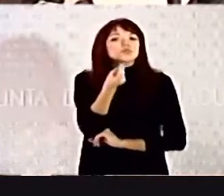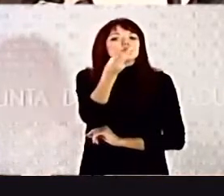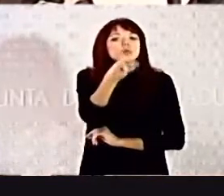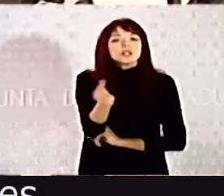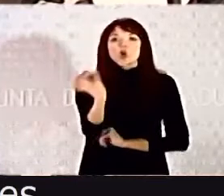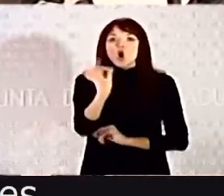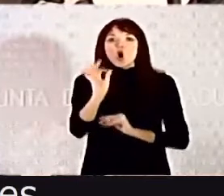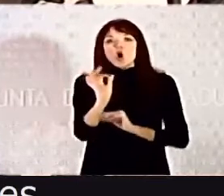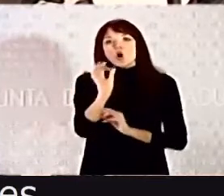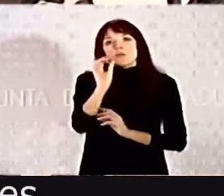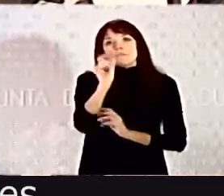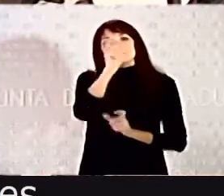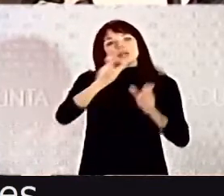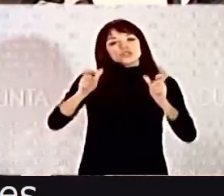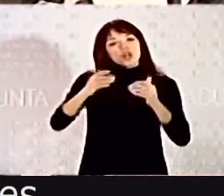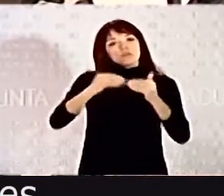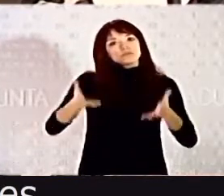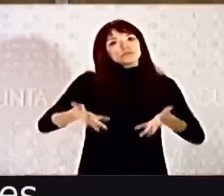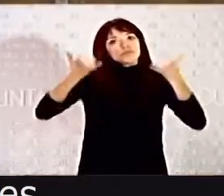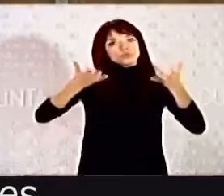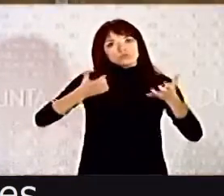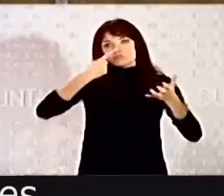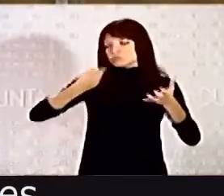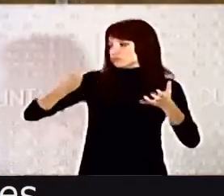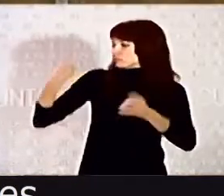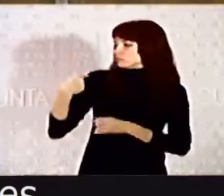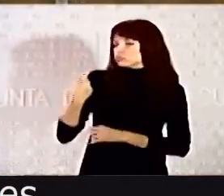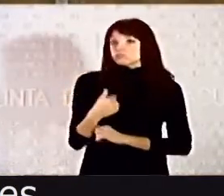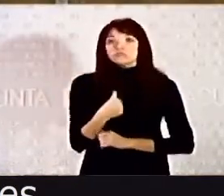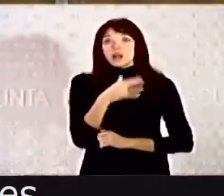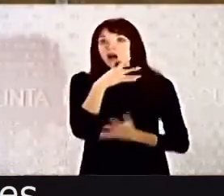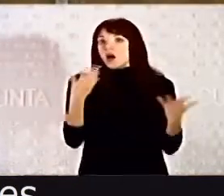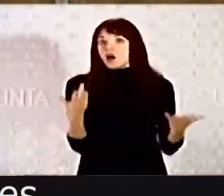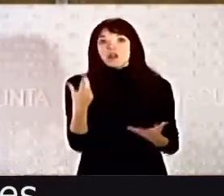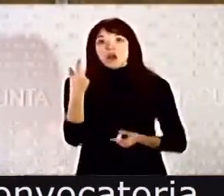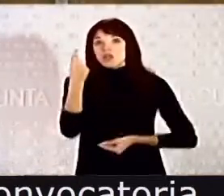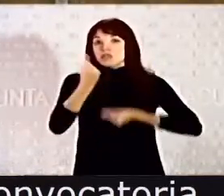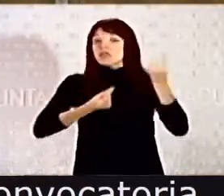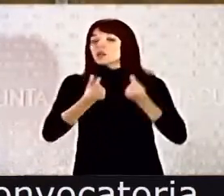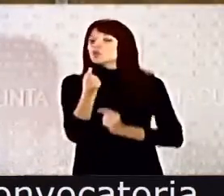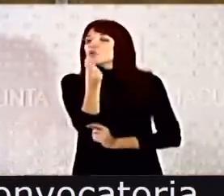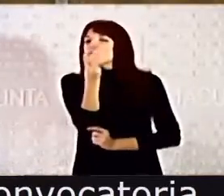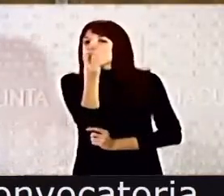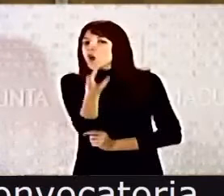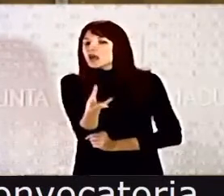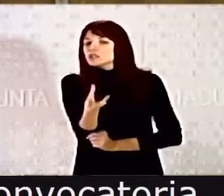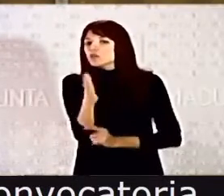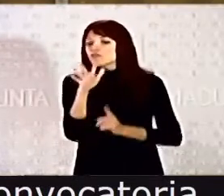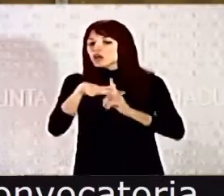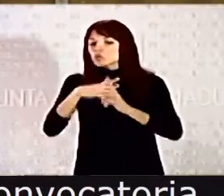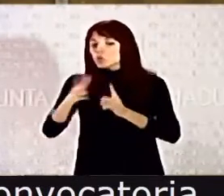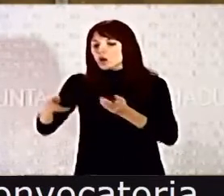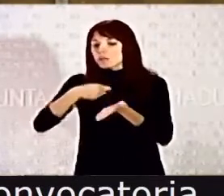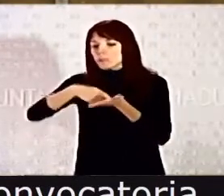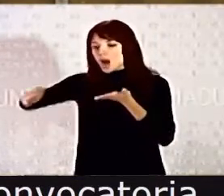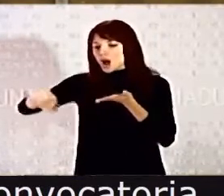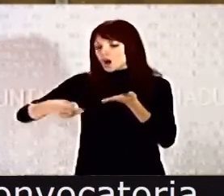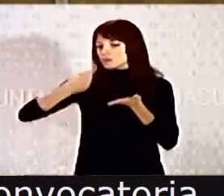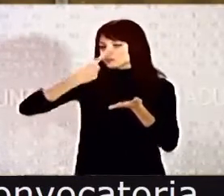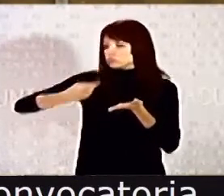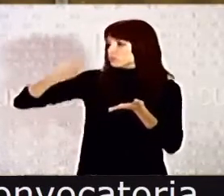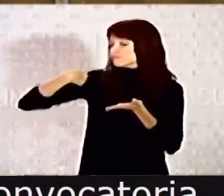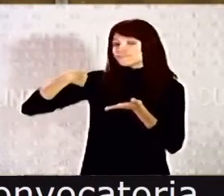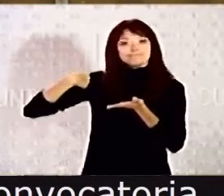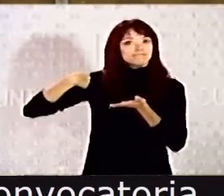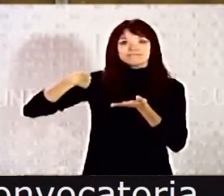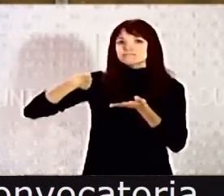última convocatoria. No tengo hoy los datos de cuántos son los beneficiarios de la última convocatoria, pero se lo